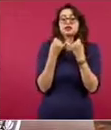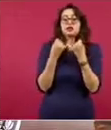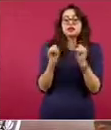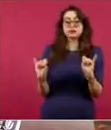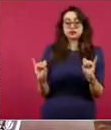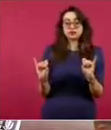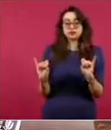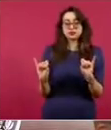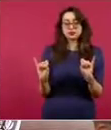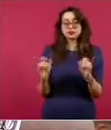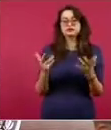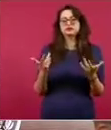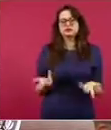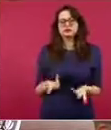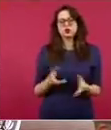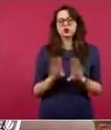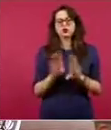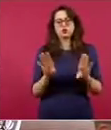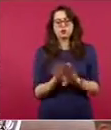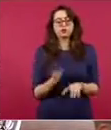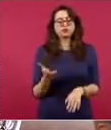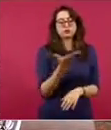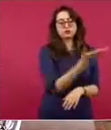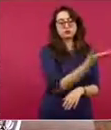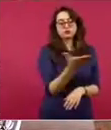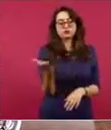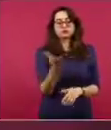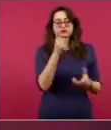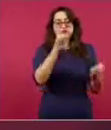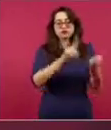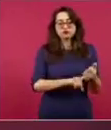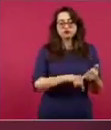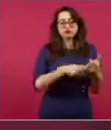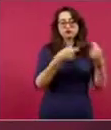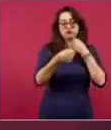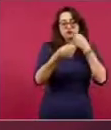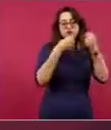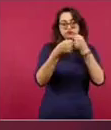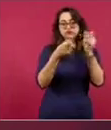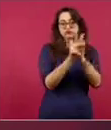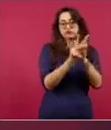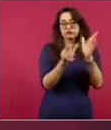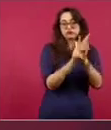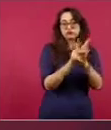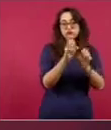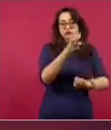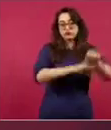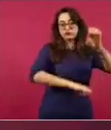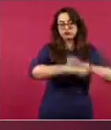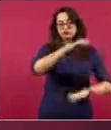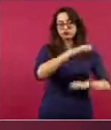de comunicación de manera formal, como todos ustedes, seguramente pues tienen un aseguramiento por parte de la empresa